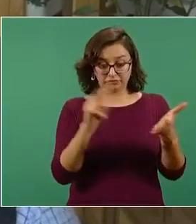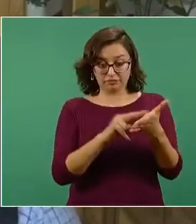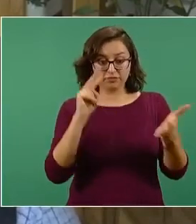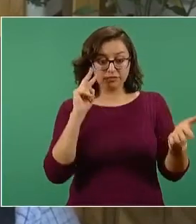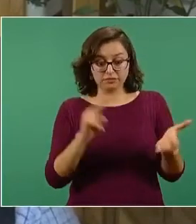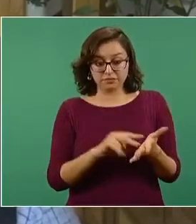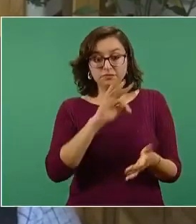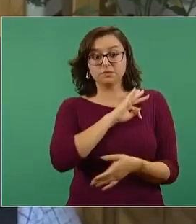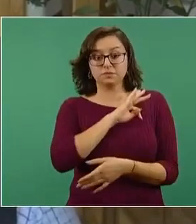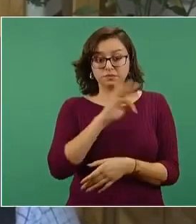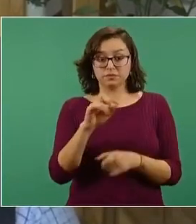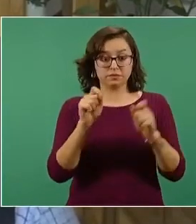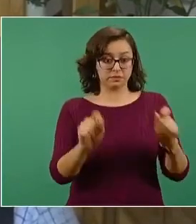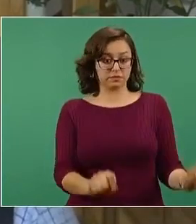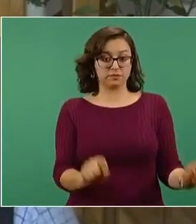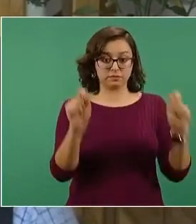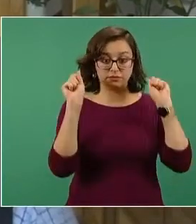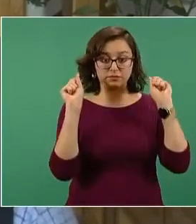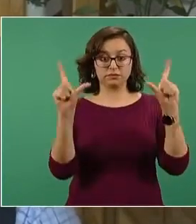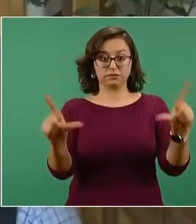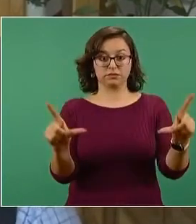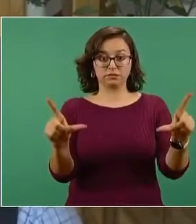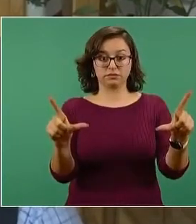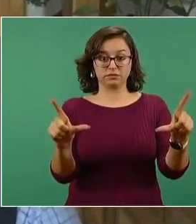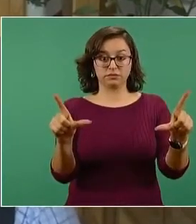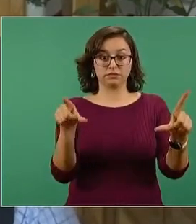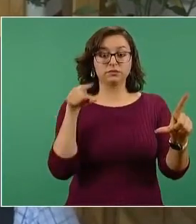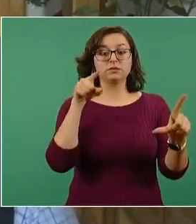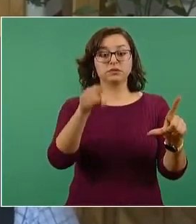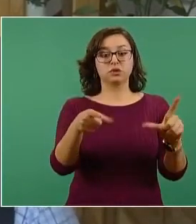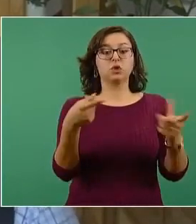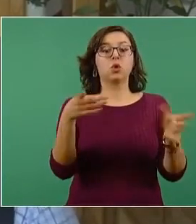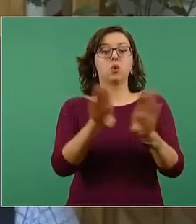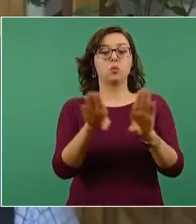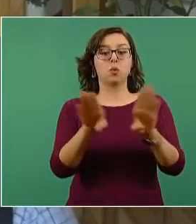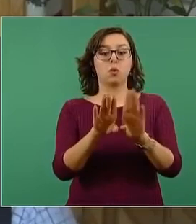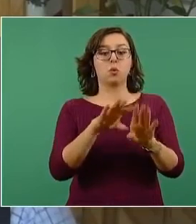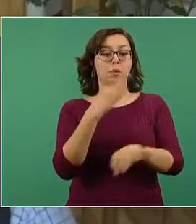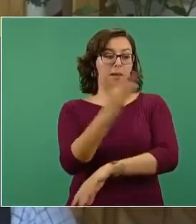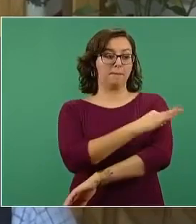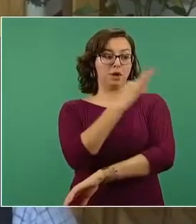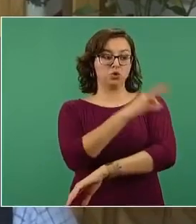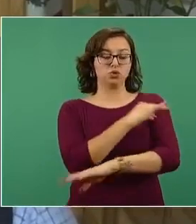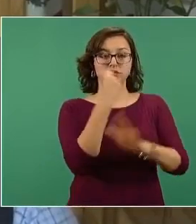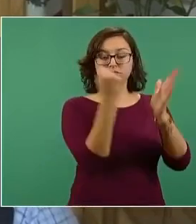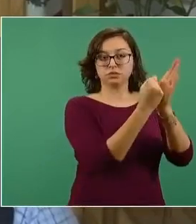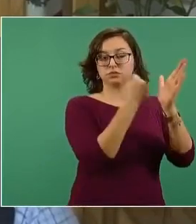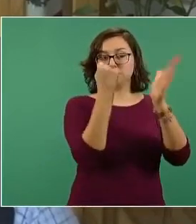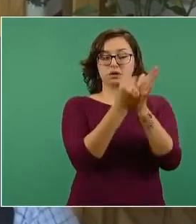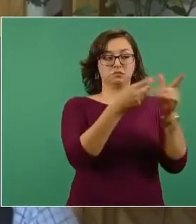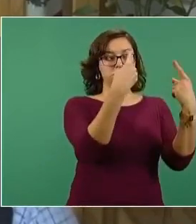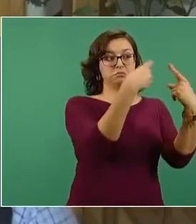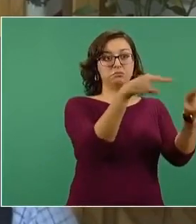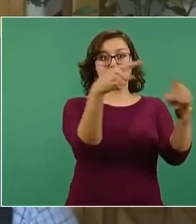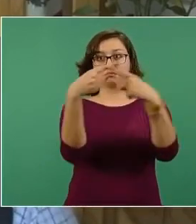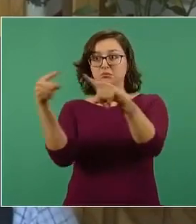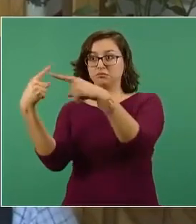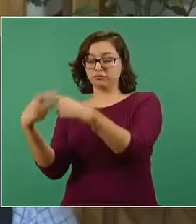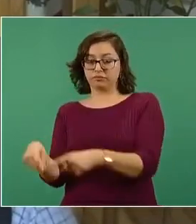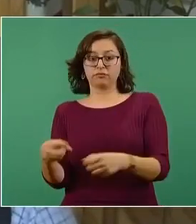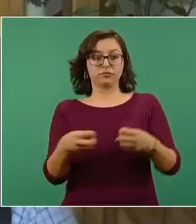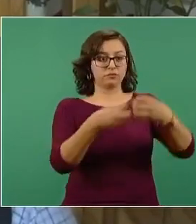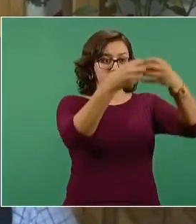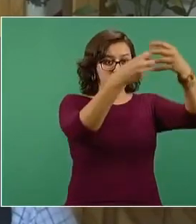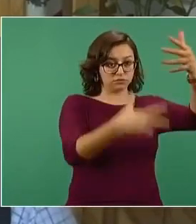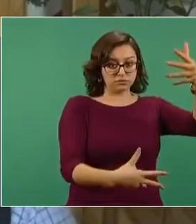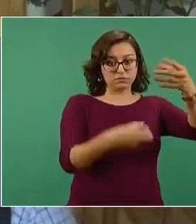banner o la primera información que se despliega es la del subcomponente de vacunación. Ustedes entran ahí y van a poder encontrar